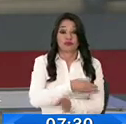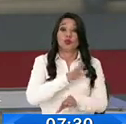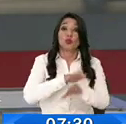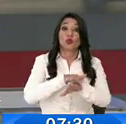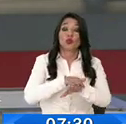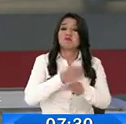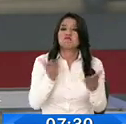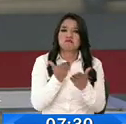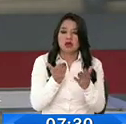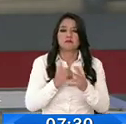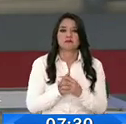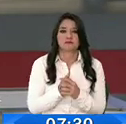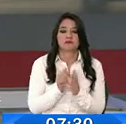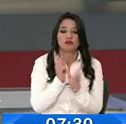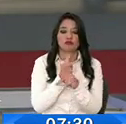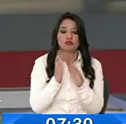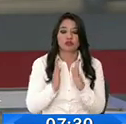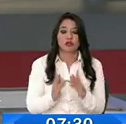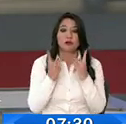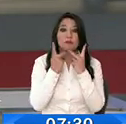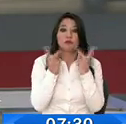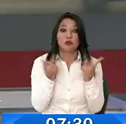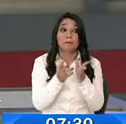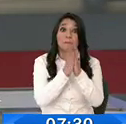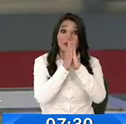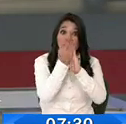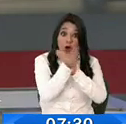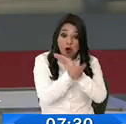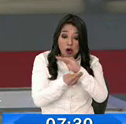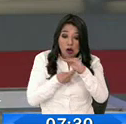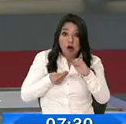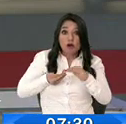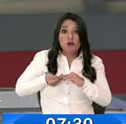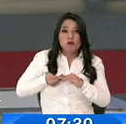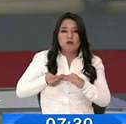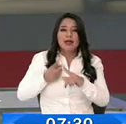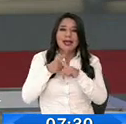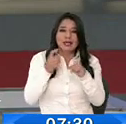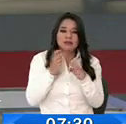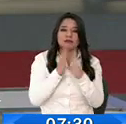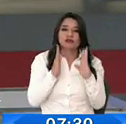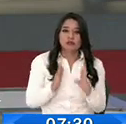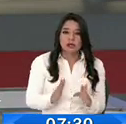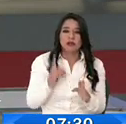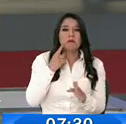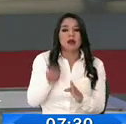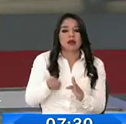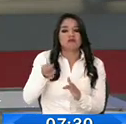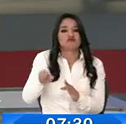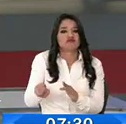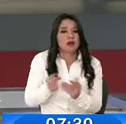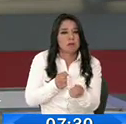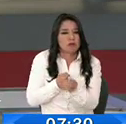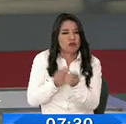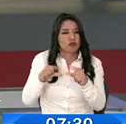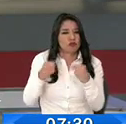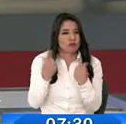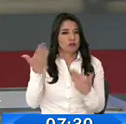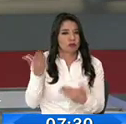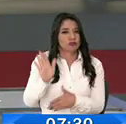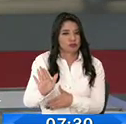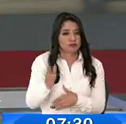de concusión por solicitar contribuciones a ex colaboradores para la alianza bolivariana alfarista